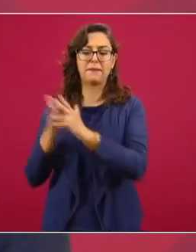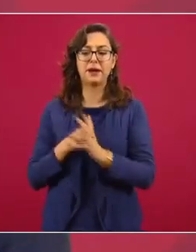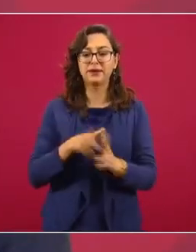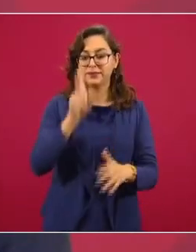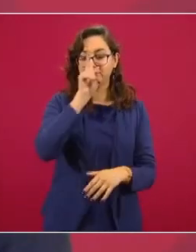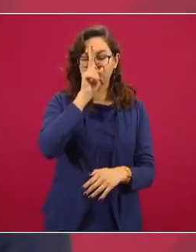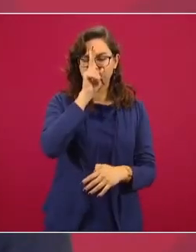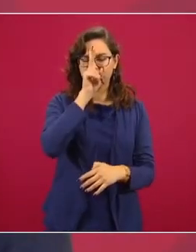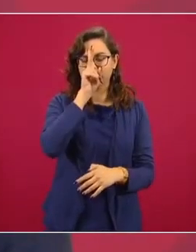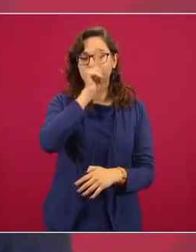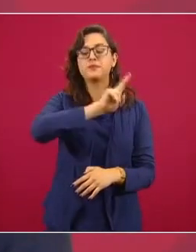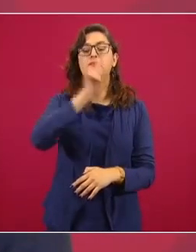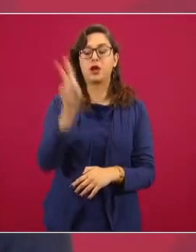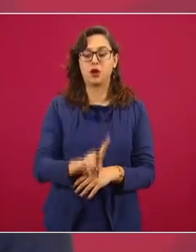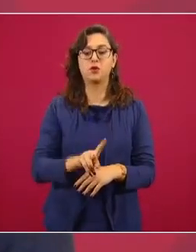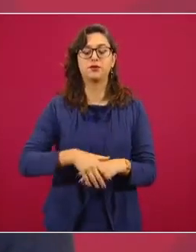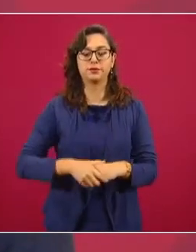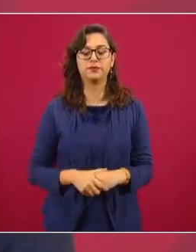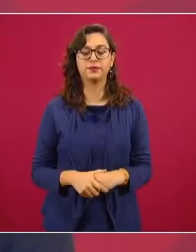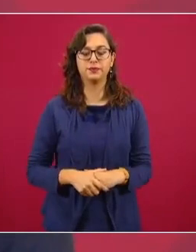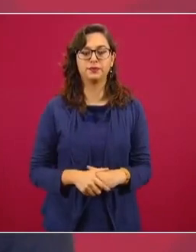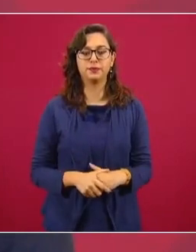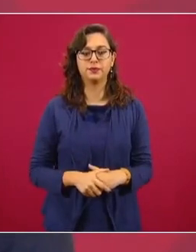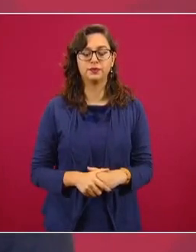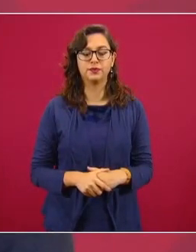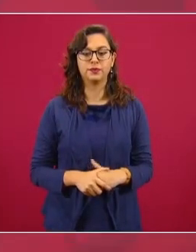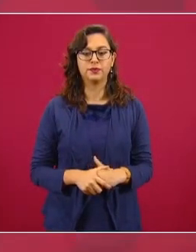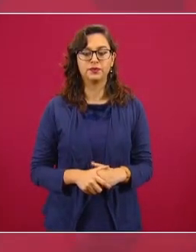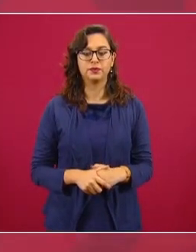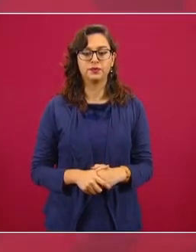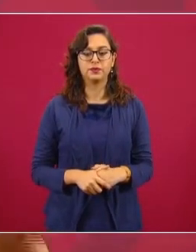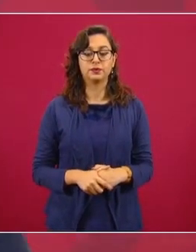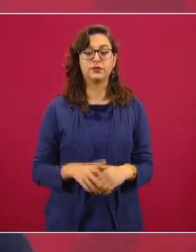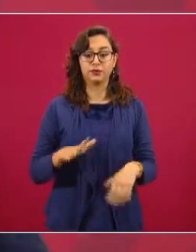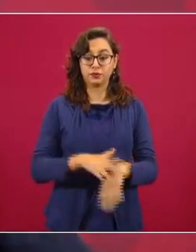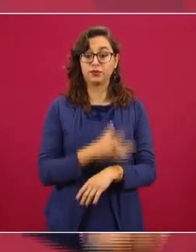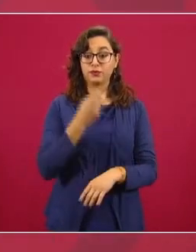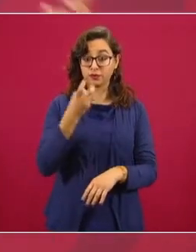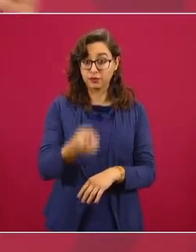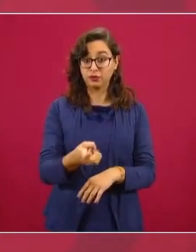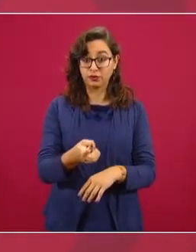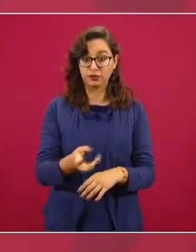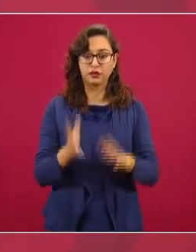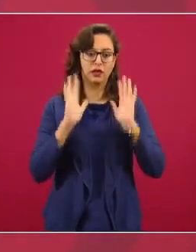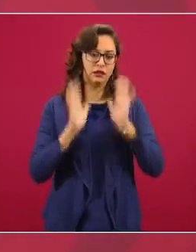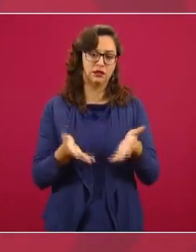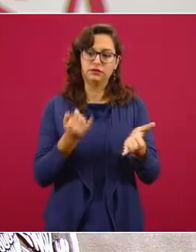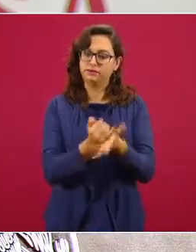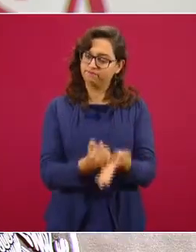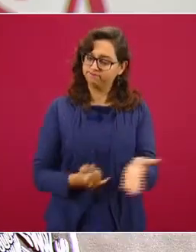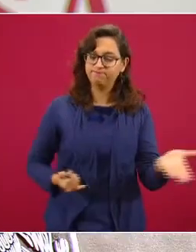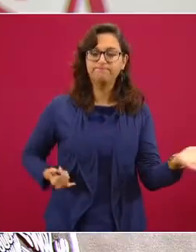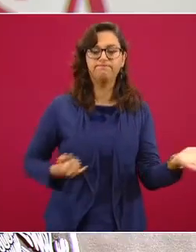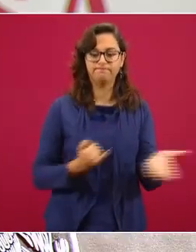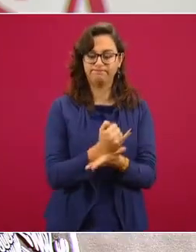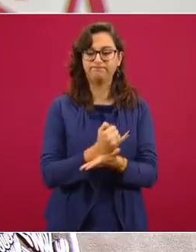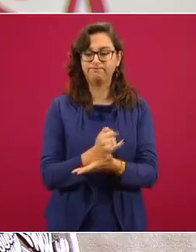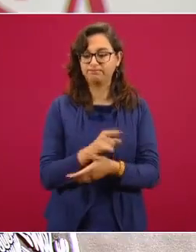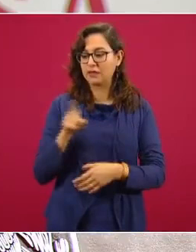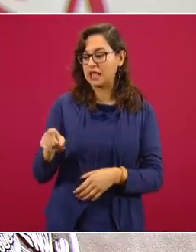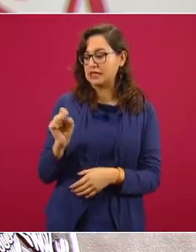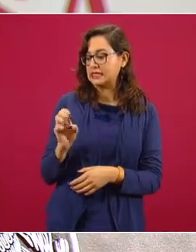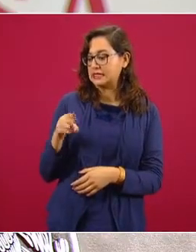por habitantes. Entonces, por eso tomamos la decisión de que